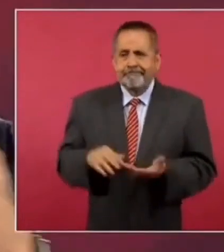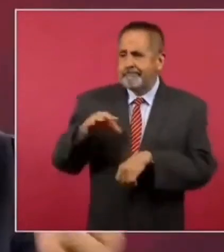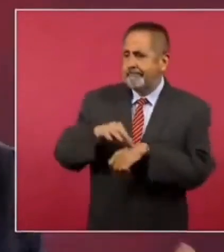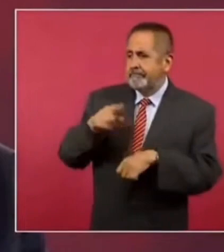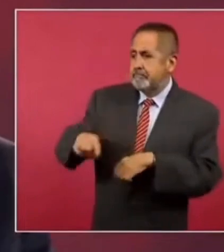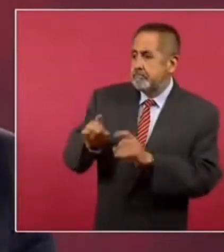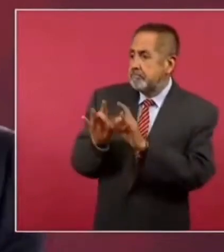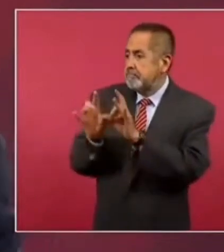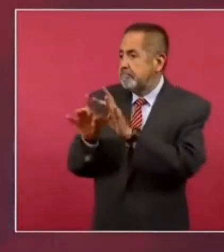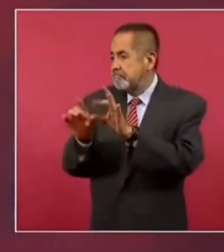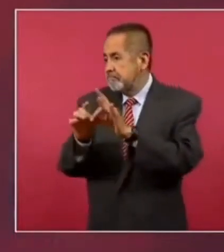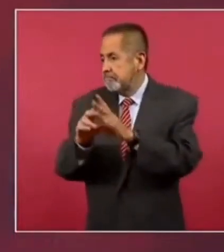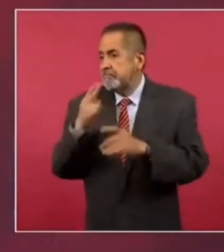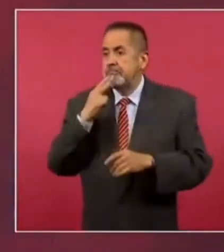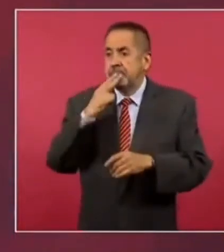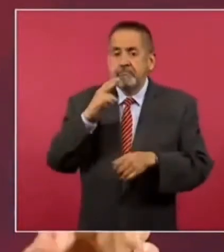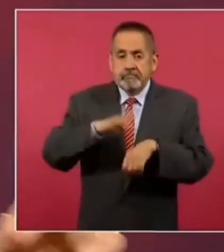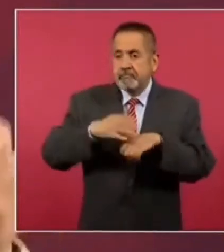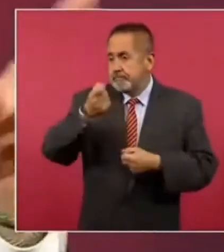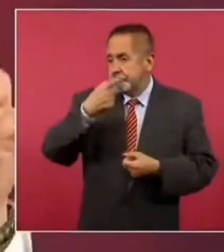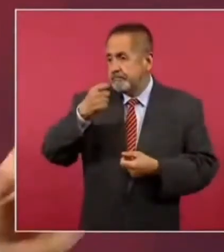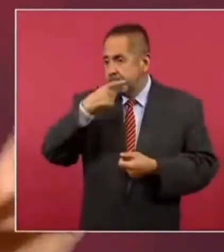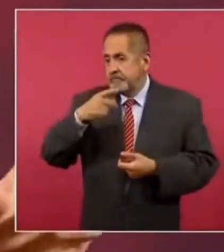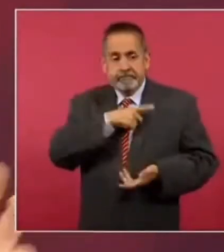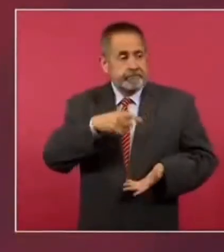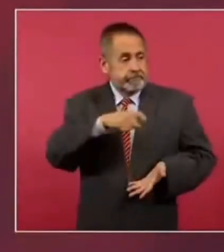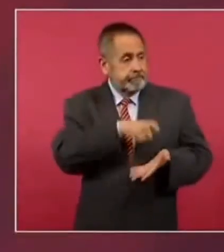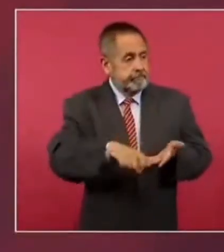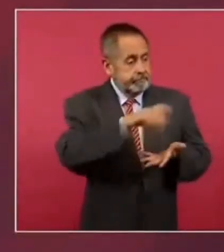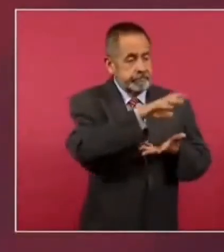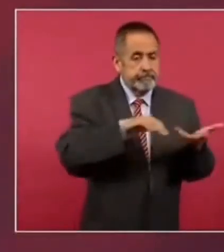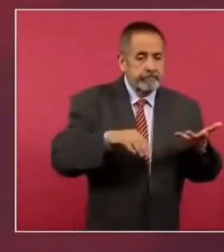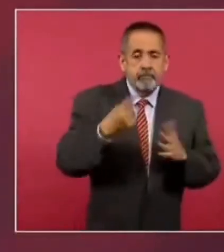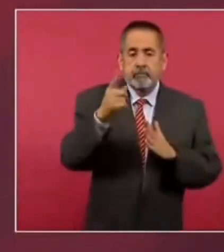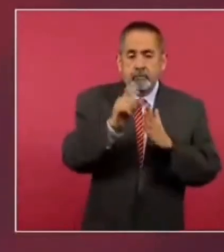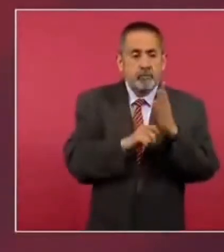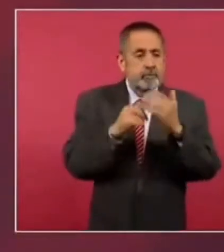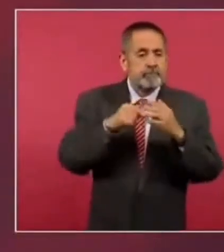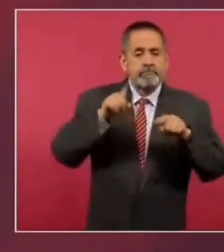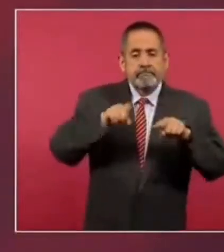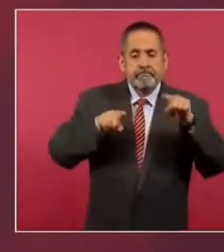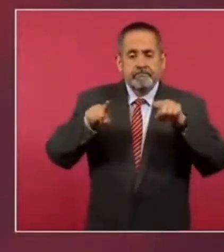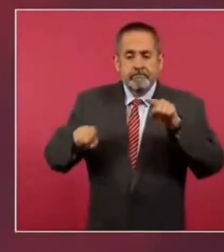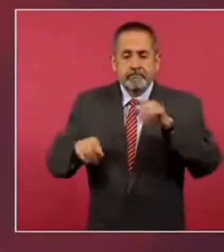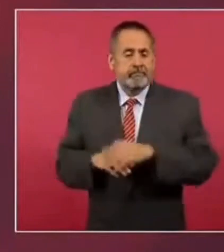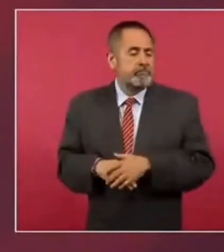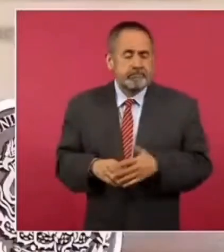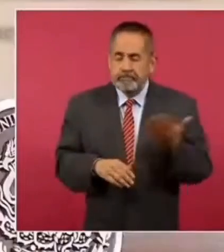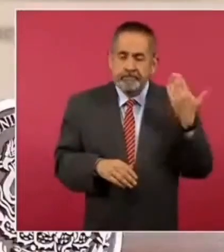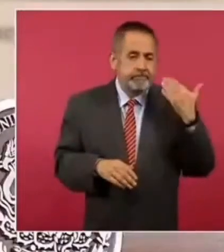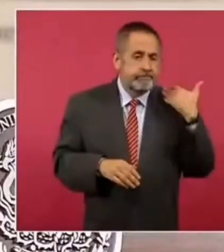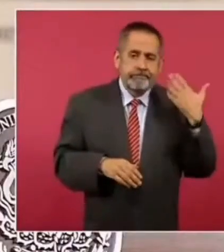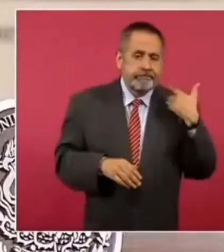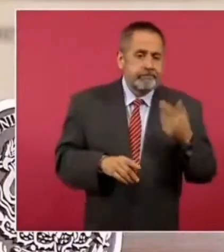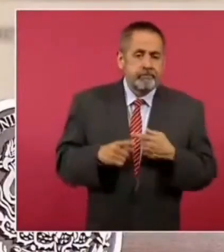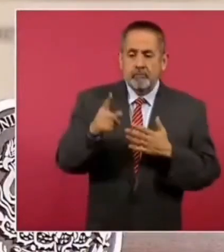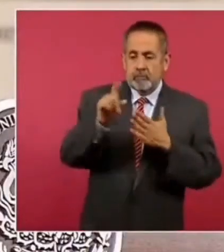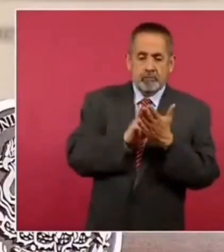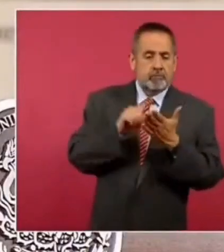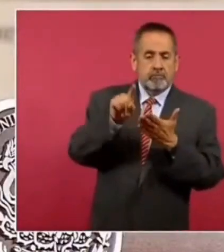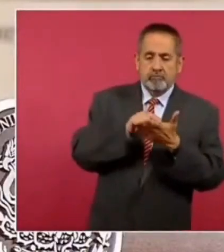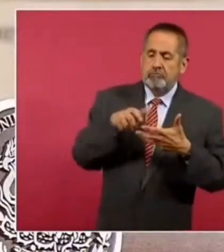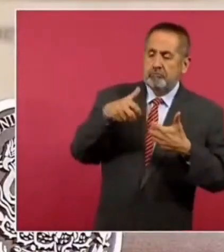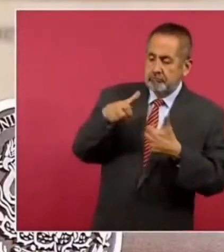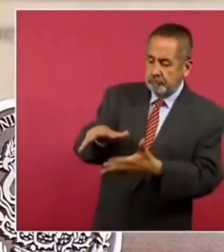medicamento o menos consumo de un medicamento y cada mes puede ser diferente. Sin embargo, aquí se entregaba mes con mes la